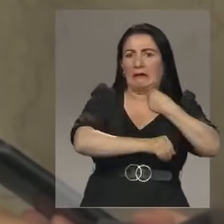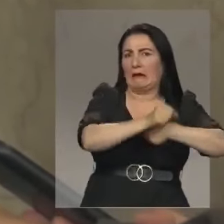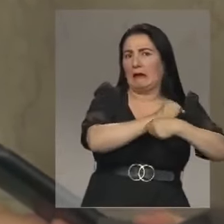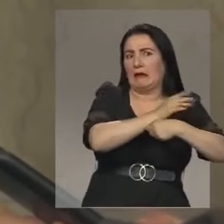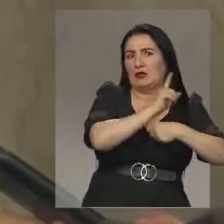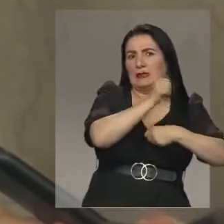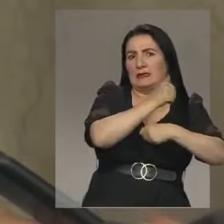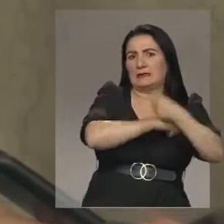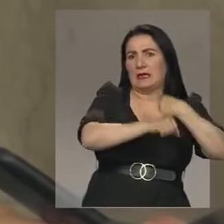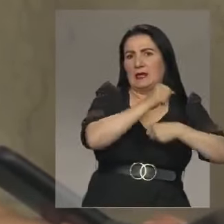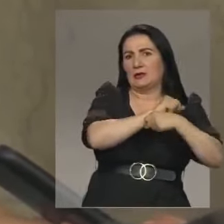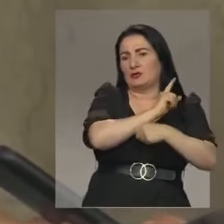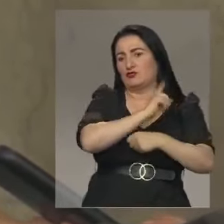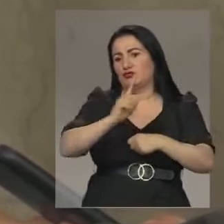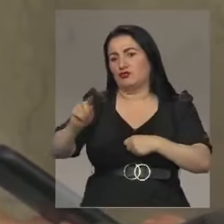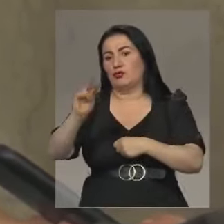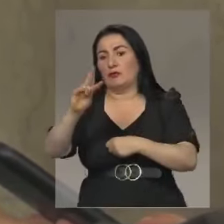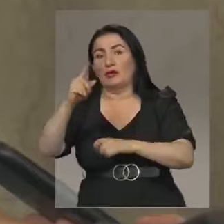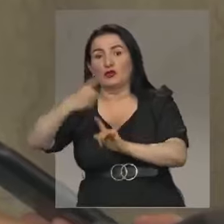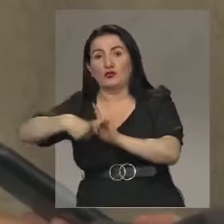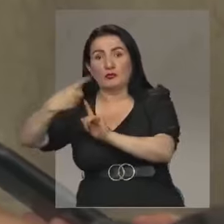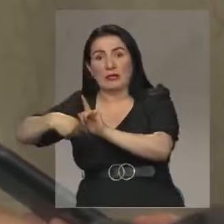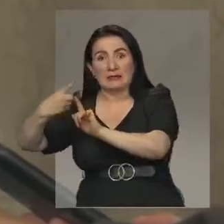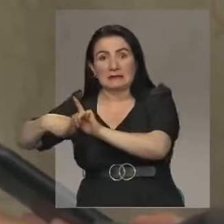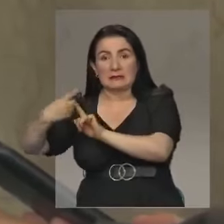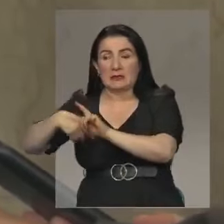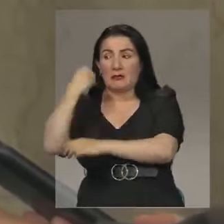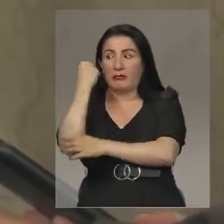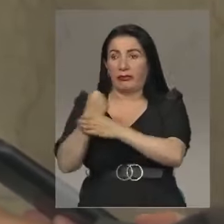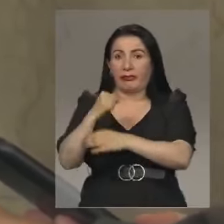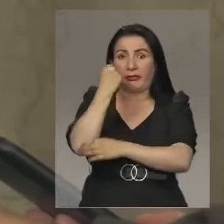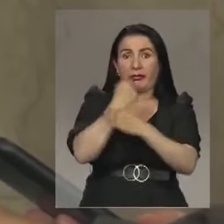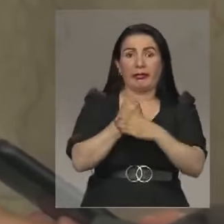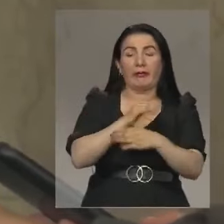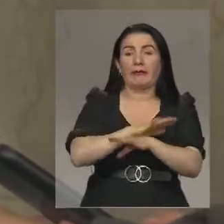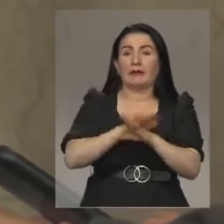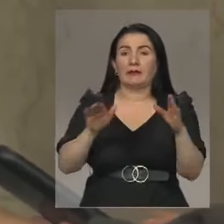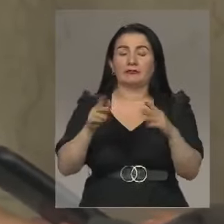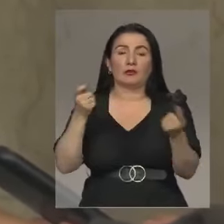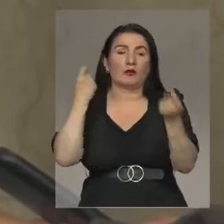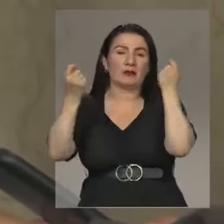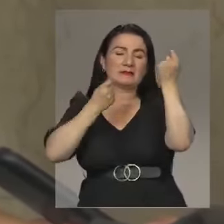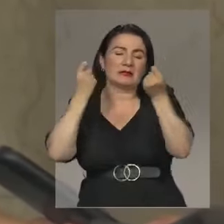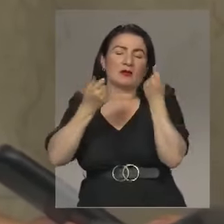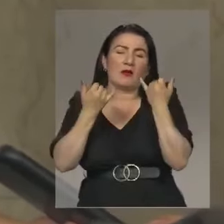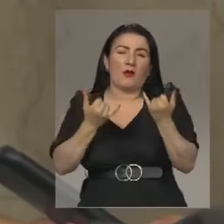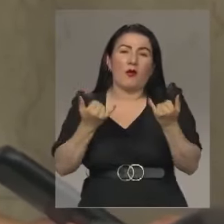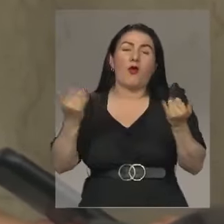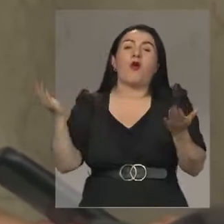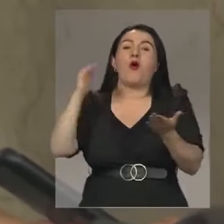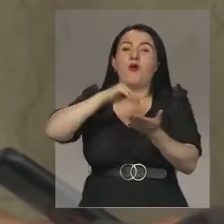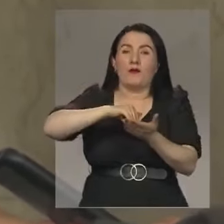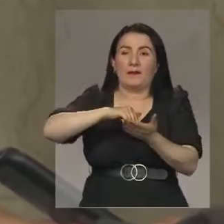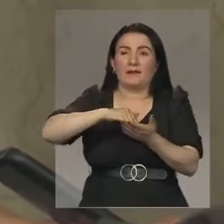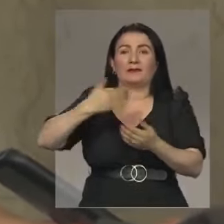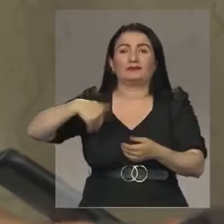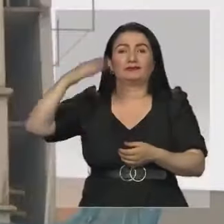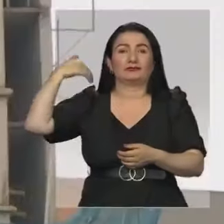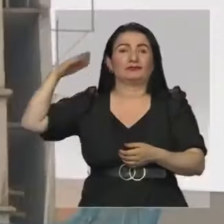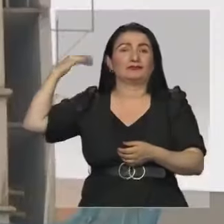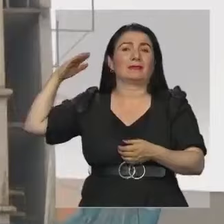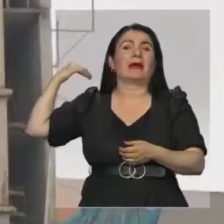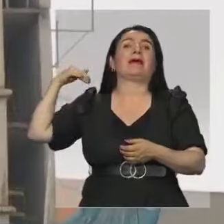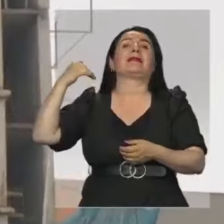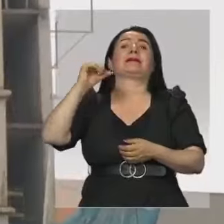decir, después de 21 meses de caídas continuas en estos niveles de comercialización, hemos regresado al tamaño del mercado que